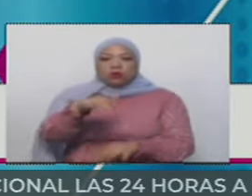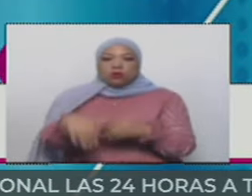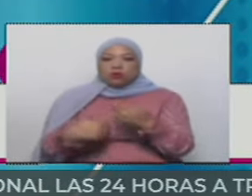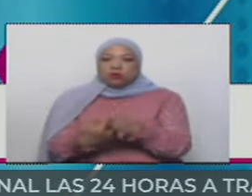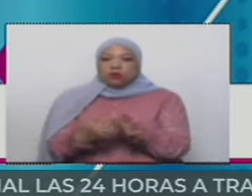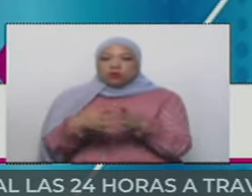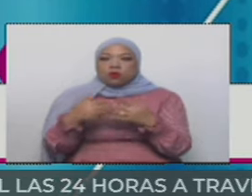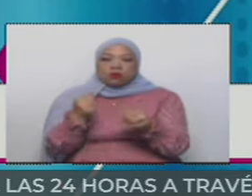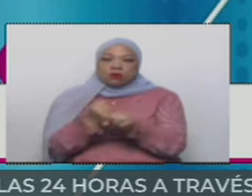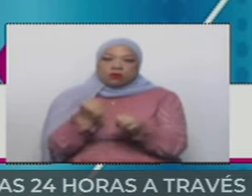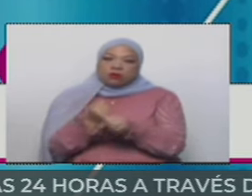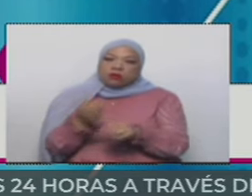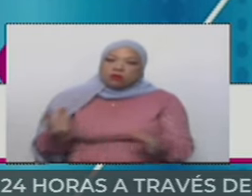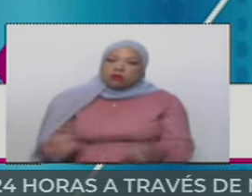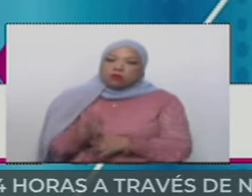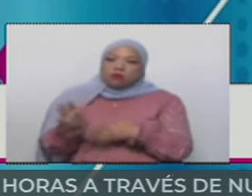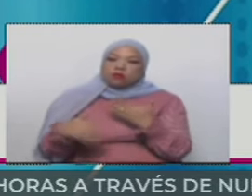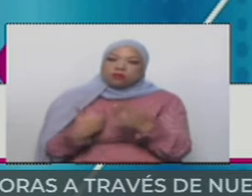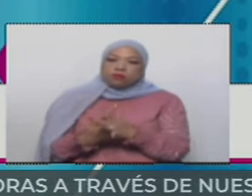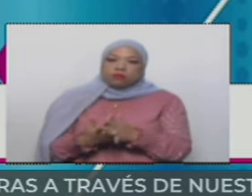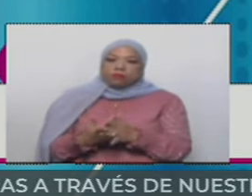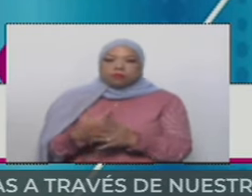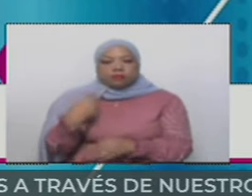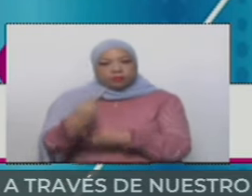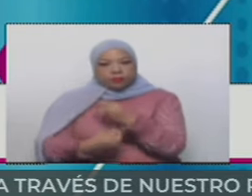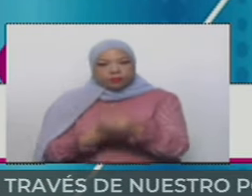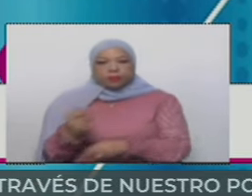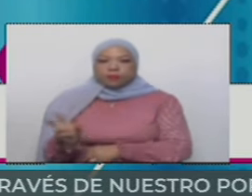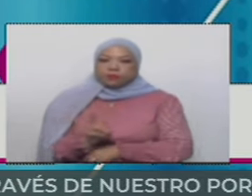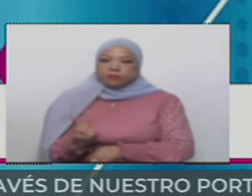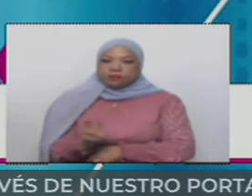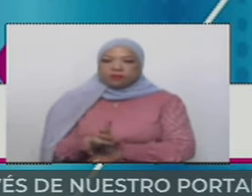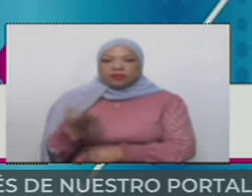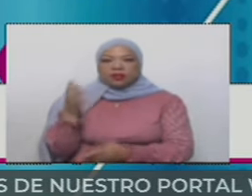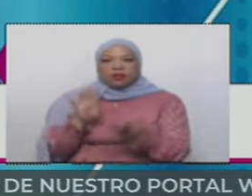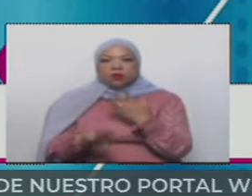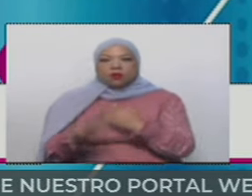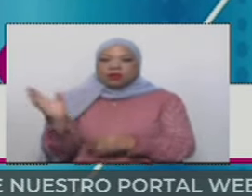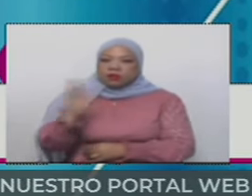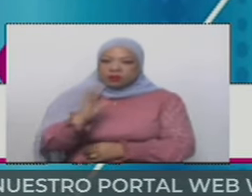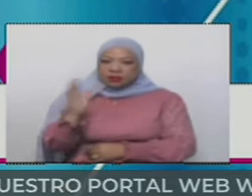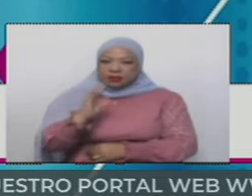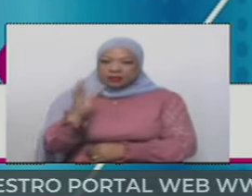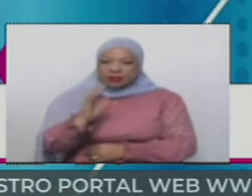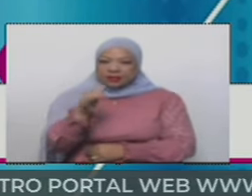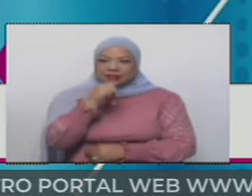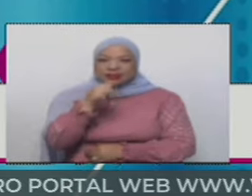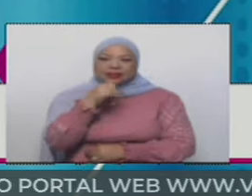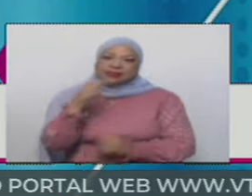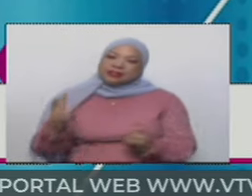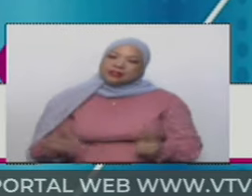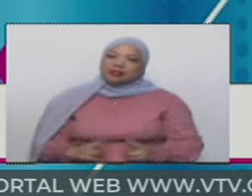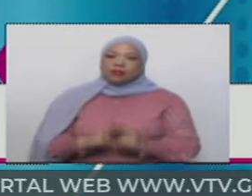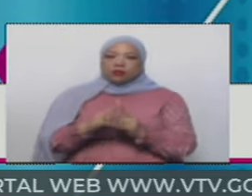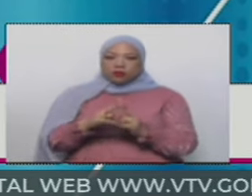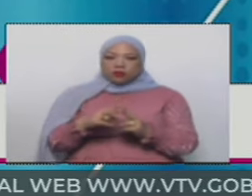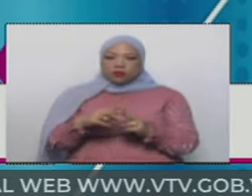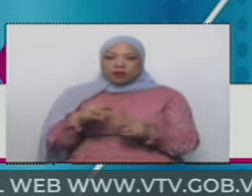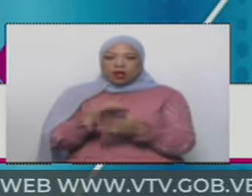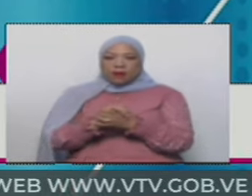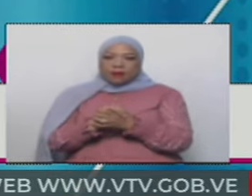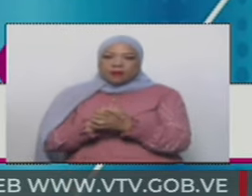libro promocionando la lectura de nuestros autores venezolanos. La Feria del Libro de Caracas sirvió para eso, para el reencuentro, para la amistad,